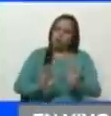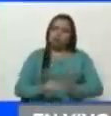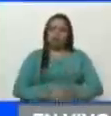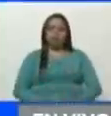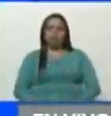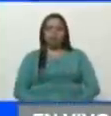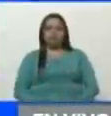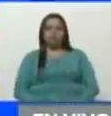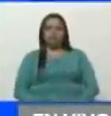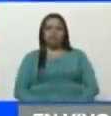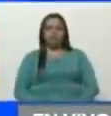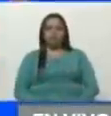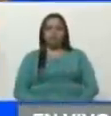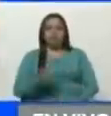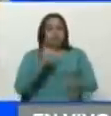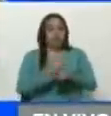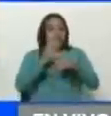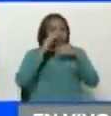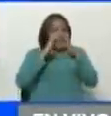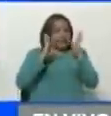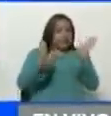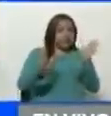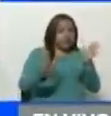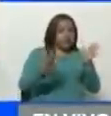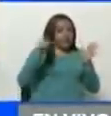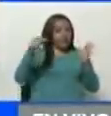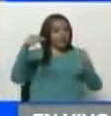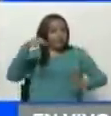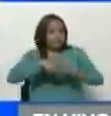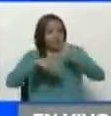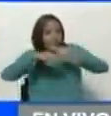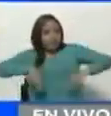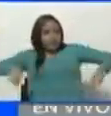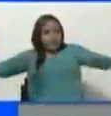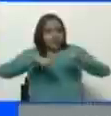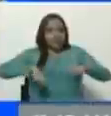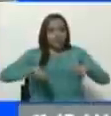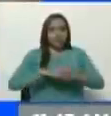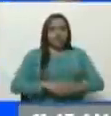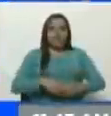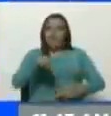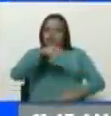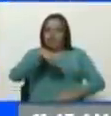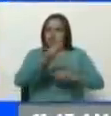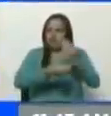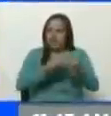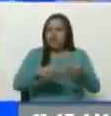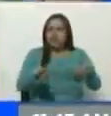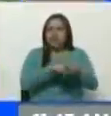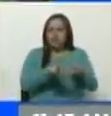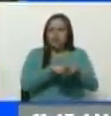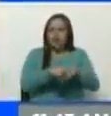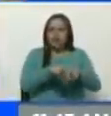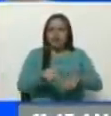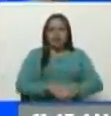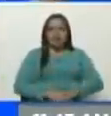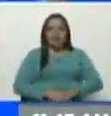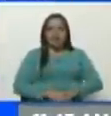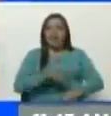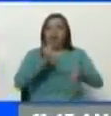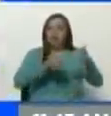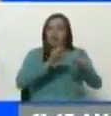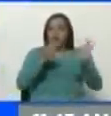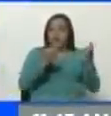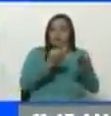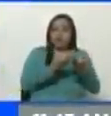decir, hay que estar alerta. Bueno, hay casos. Como dicen por ahí, eso sucede en las mejores familias. Pero las mejores familias